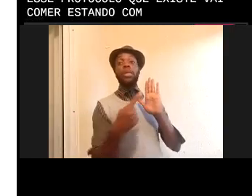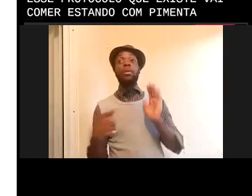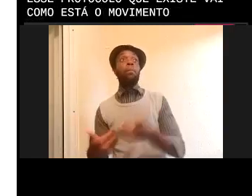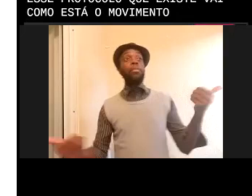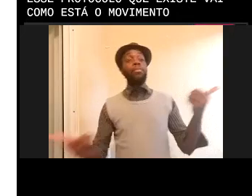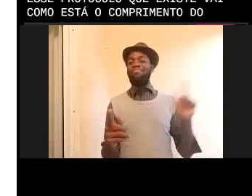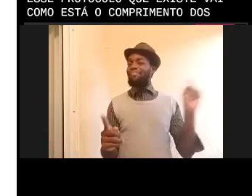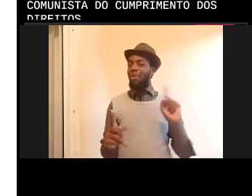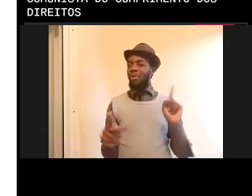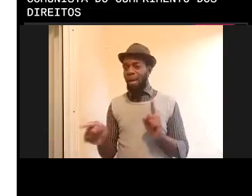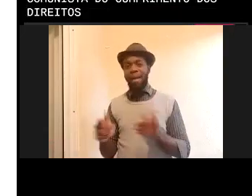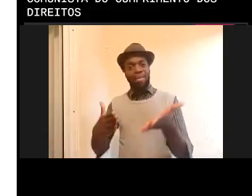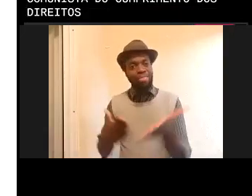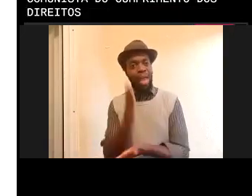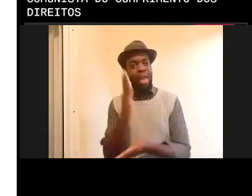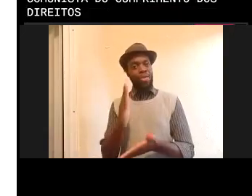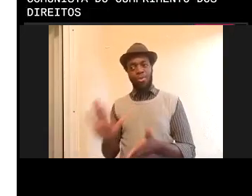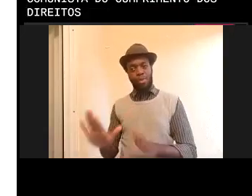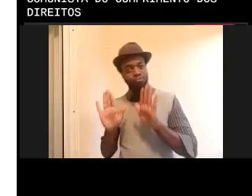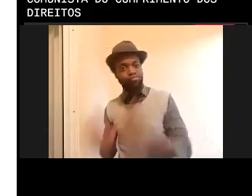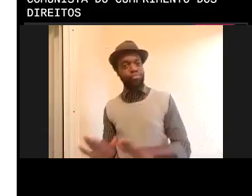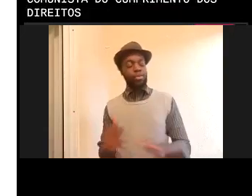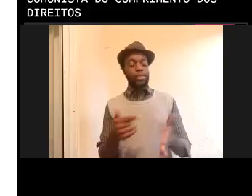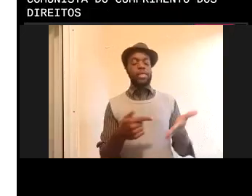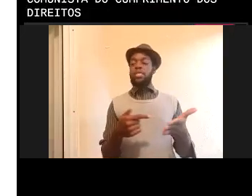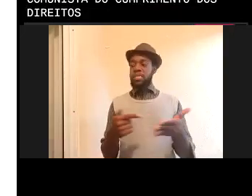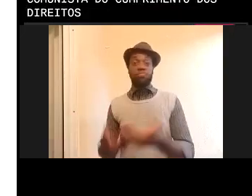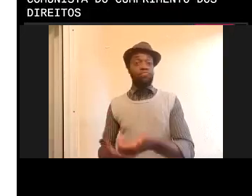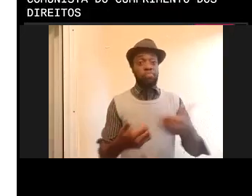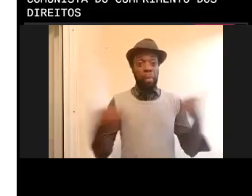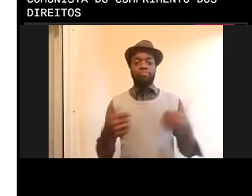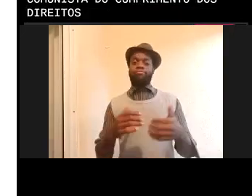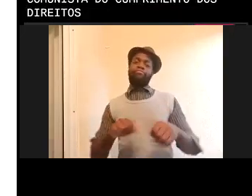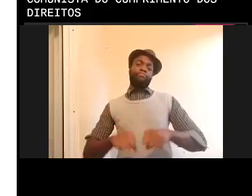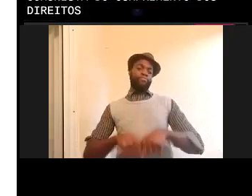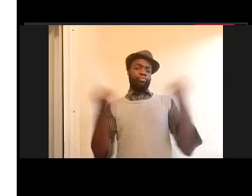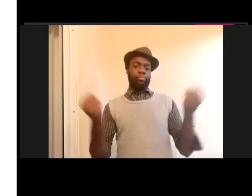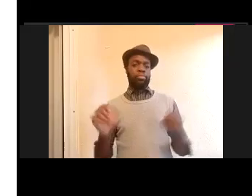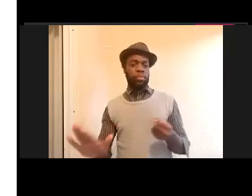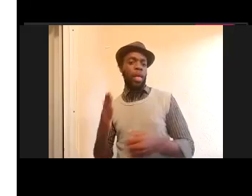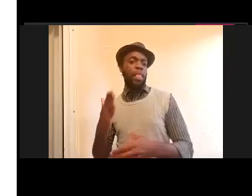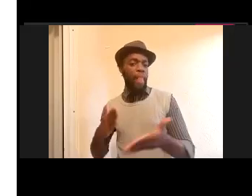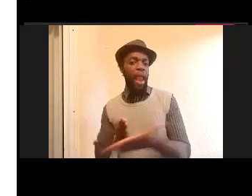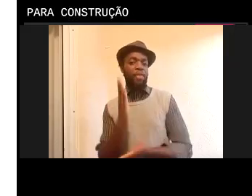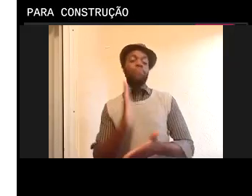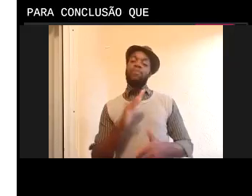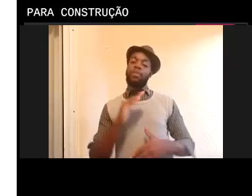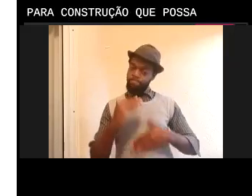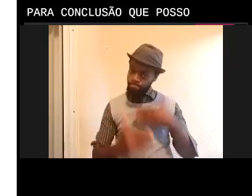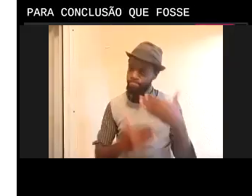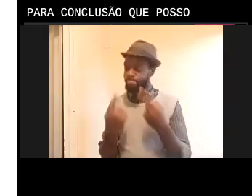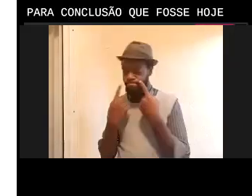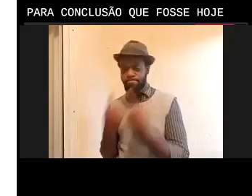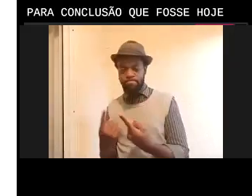las personas con discapacidad. Si se llega a la conclusión de que comprende la menor